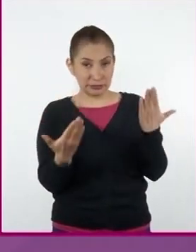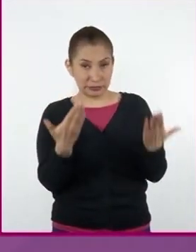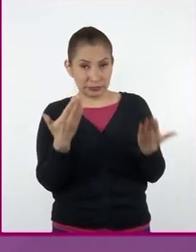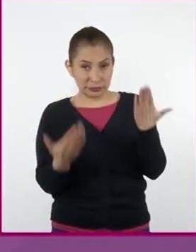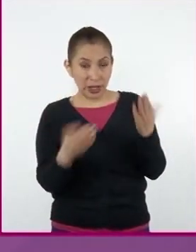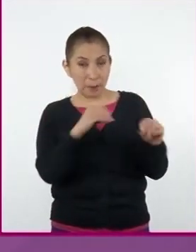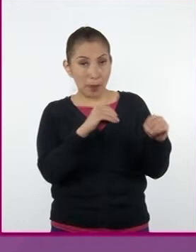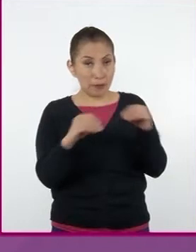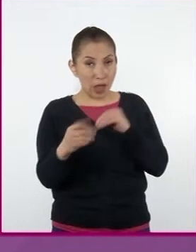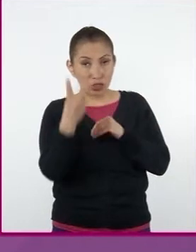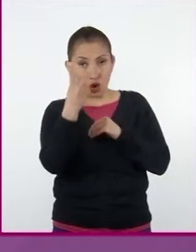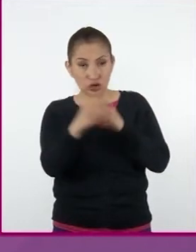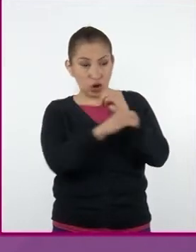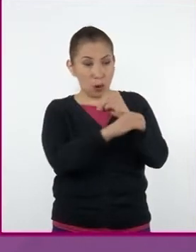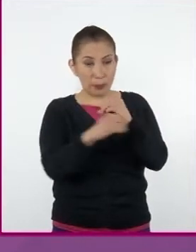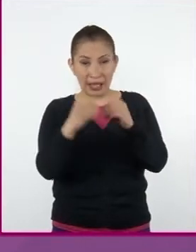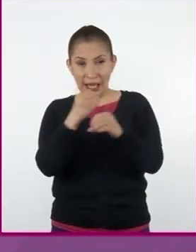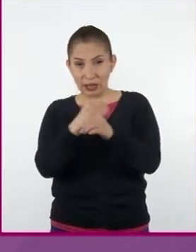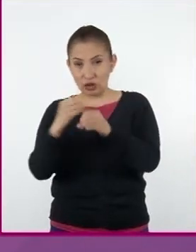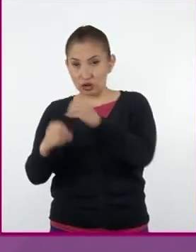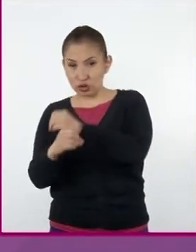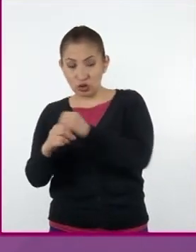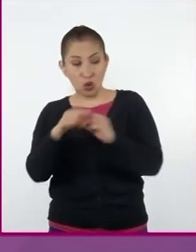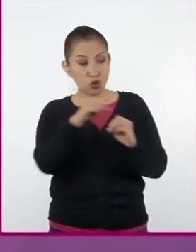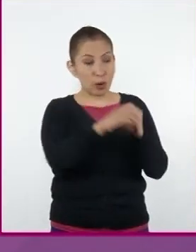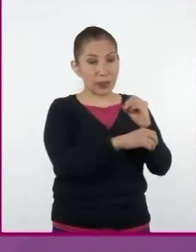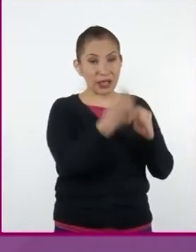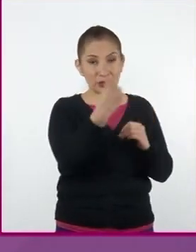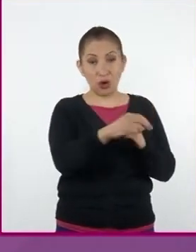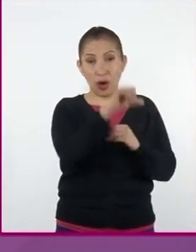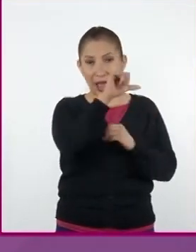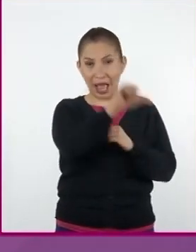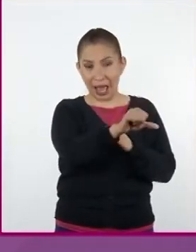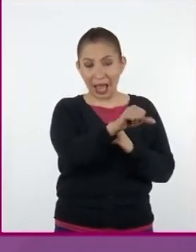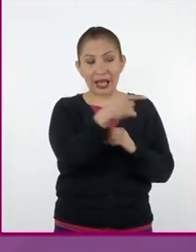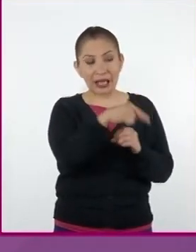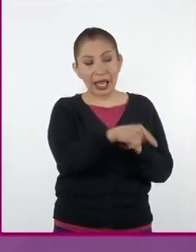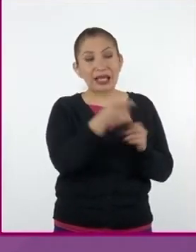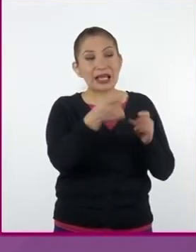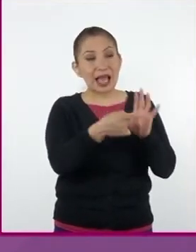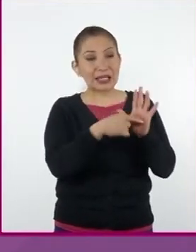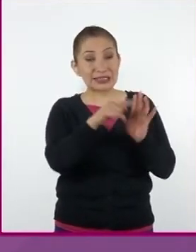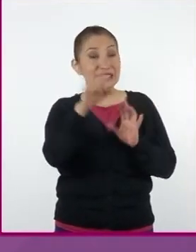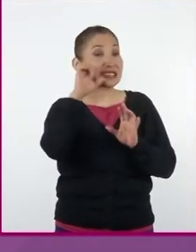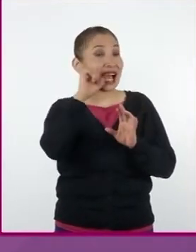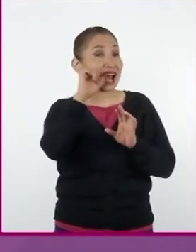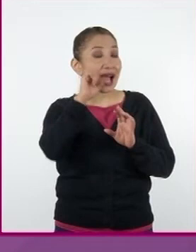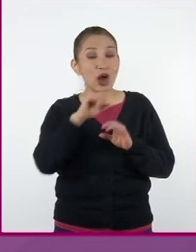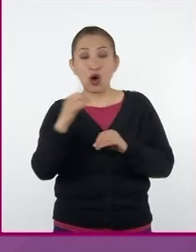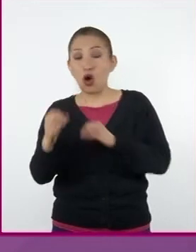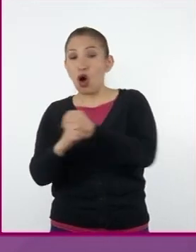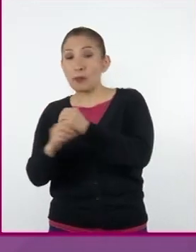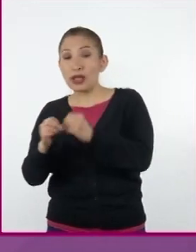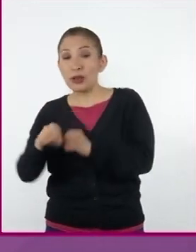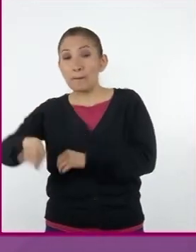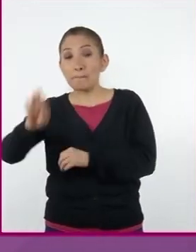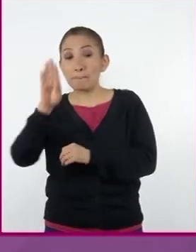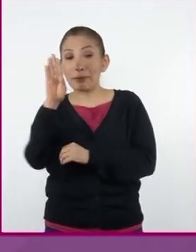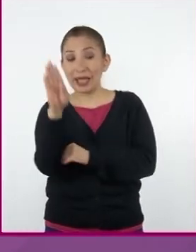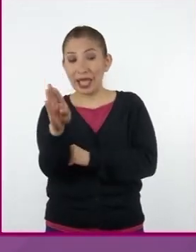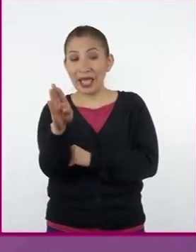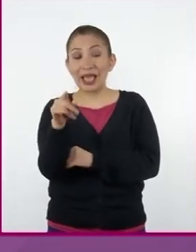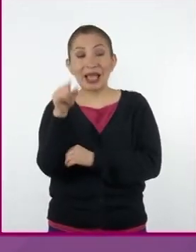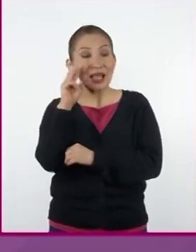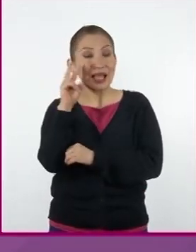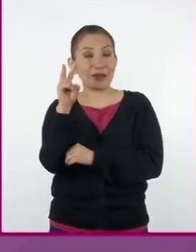del movimiento de dos cuerpos. Un cuerpo que hemos denominado A y que está representado en la línea naranja y un cuerpo que hemos denominado B que